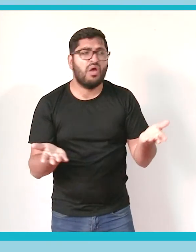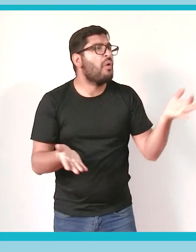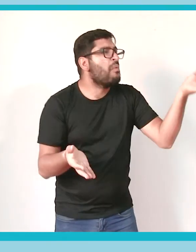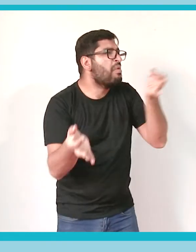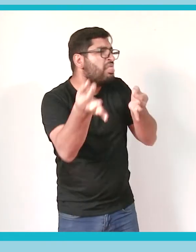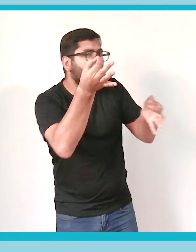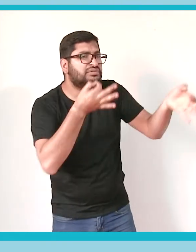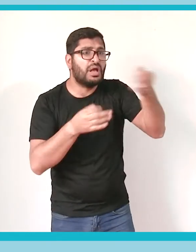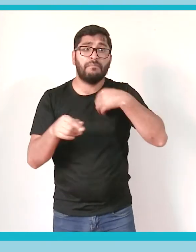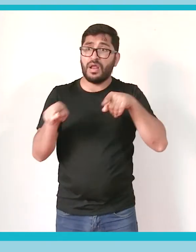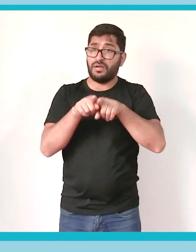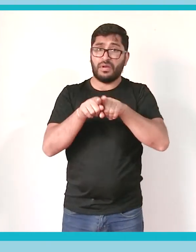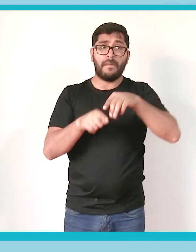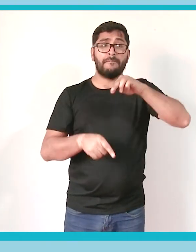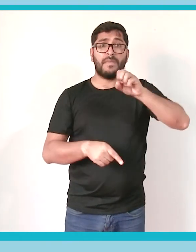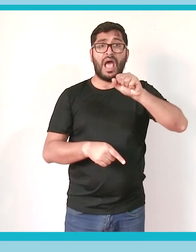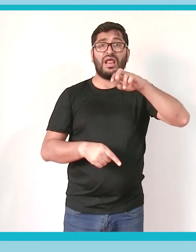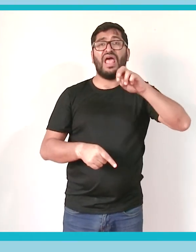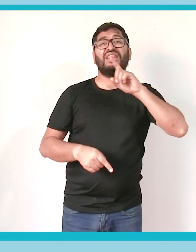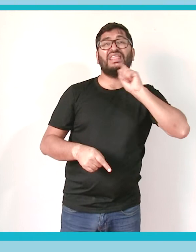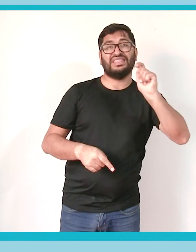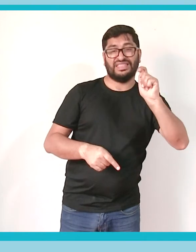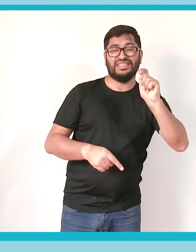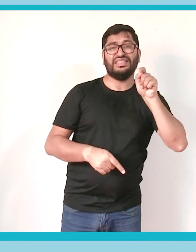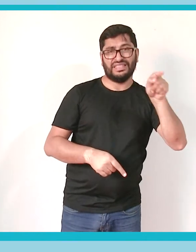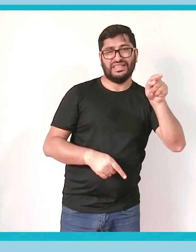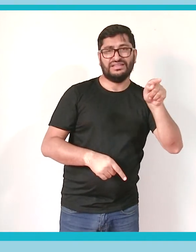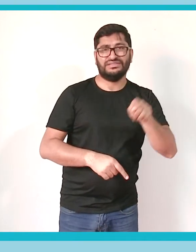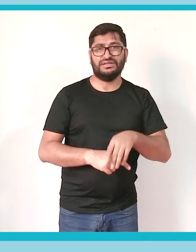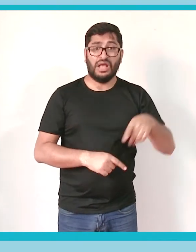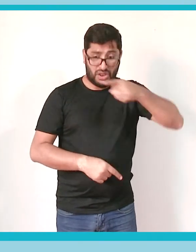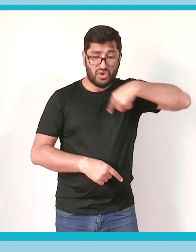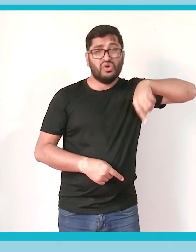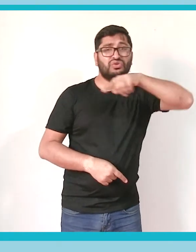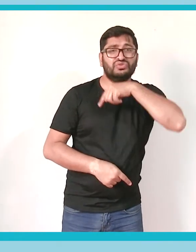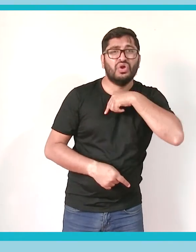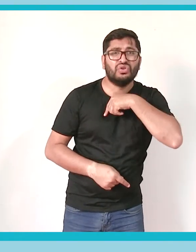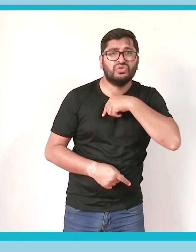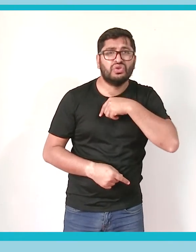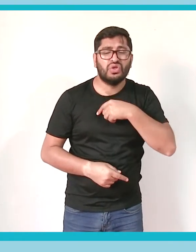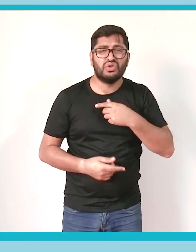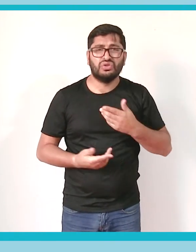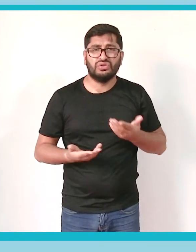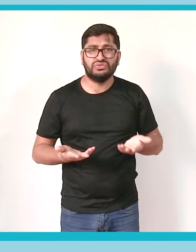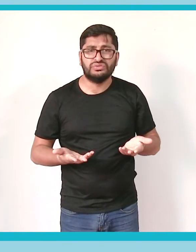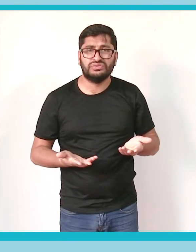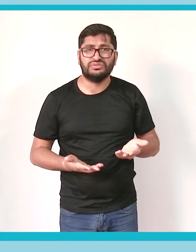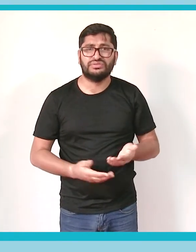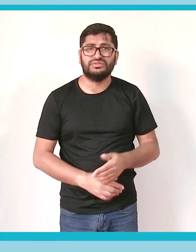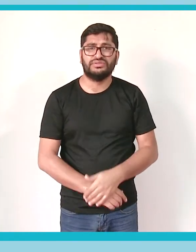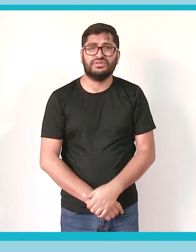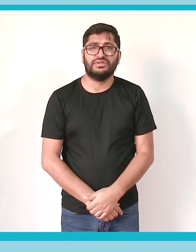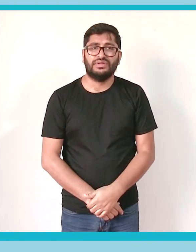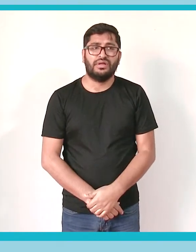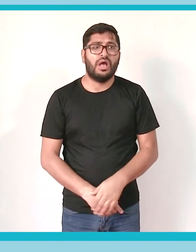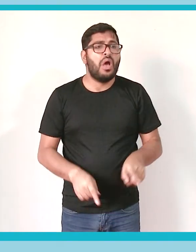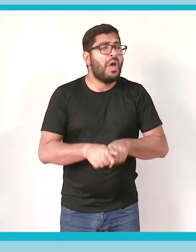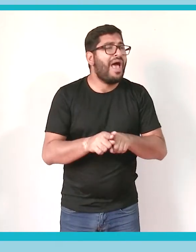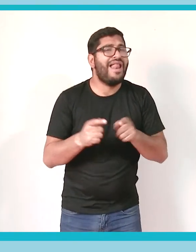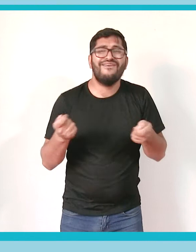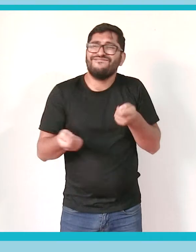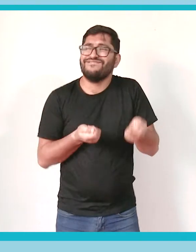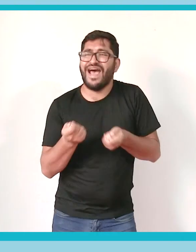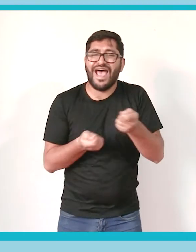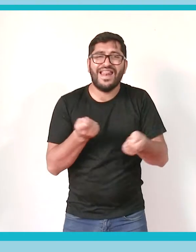decía mi hermana aquí, Janet, claro, nos tomamos las avenidas con los carnavales y por ahí le